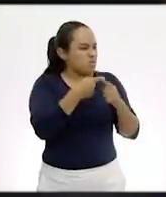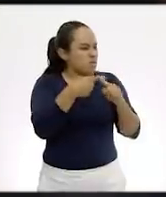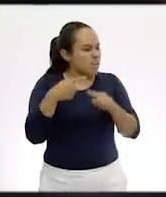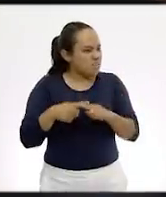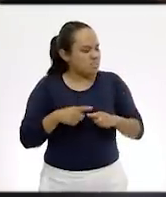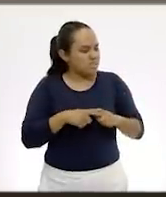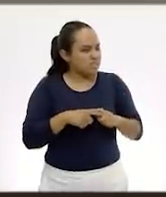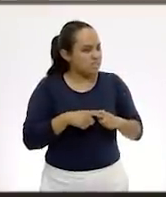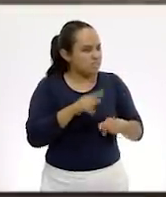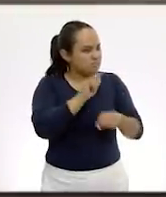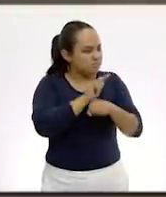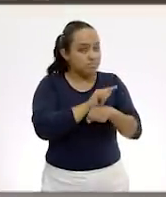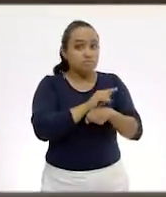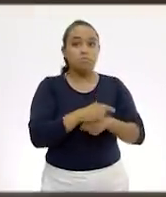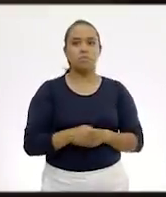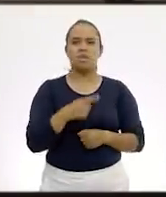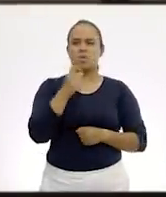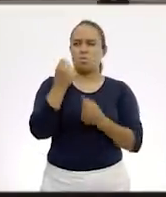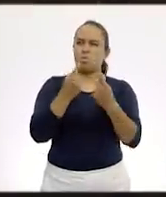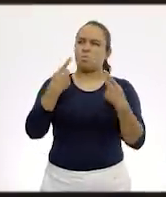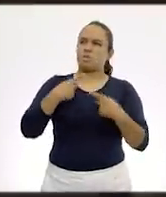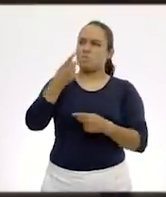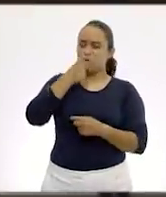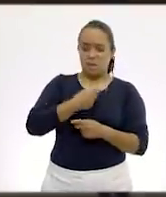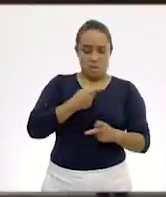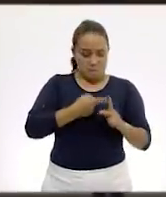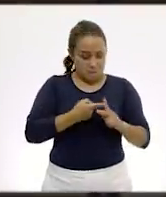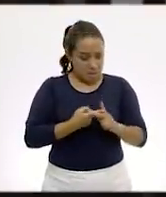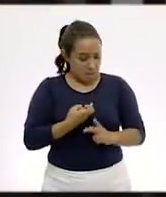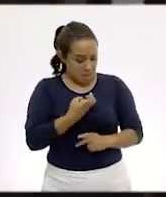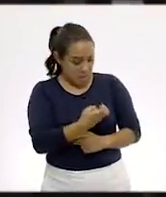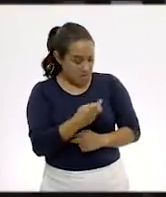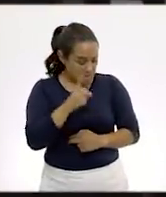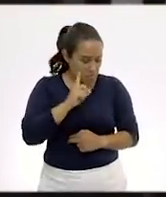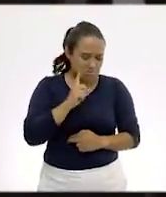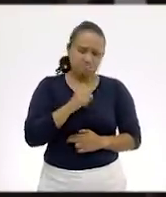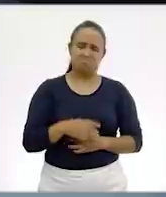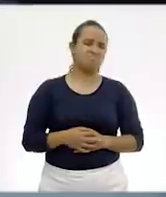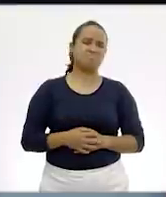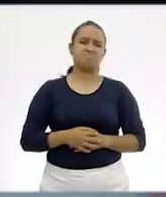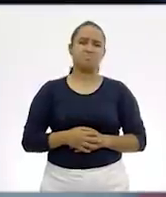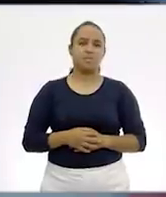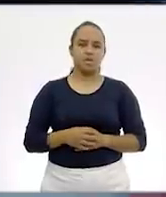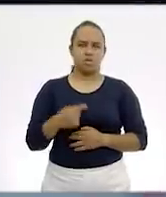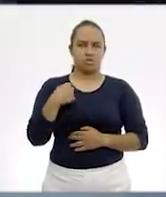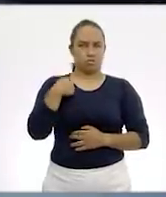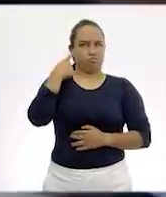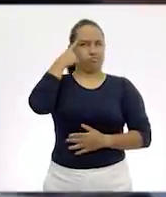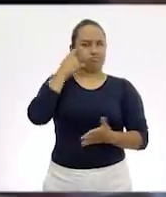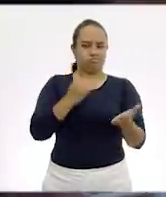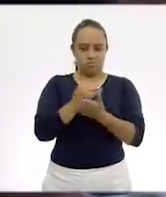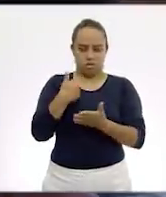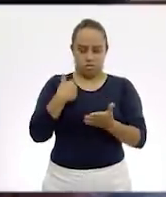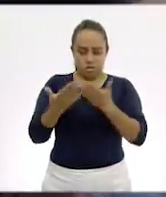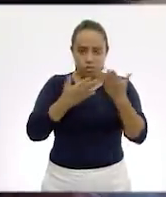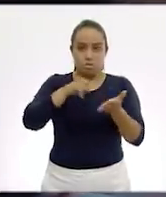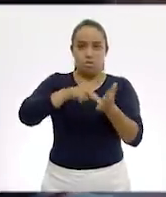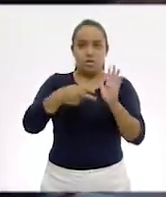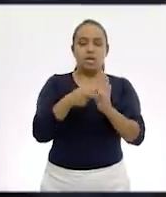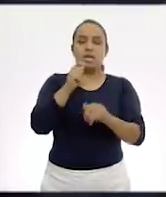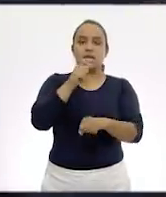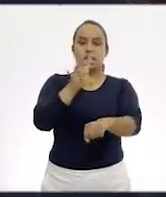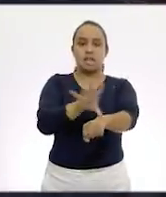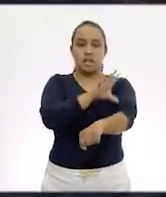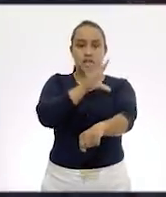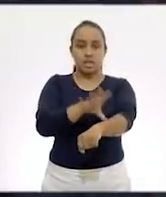Un día alguien me dijo: las matemáticas no son para mujeres. Así que decidí estudiar ingeniería en energía